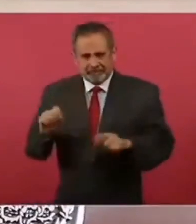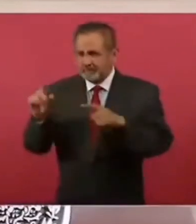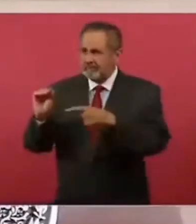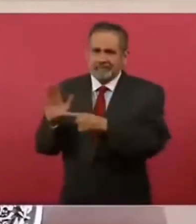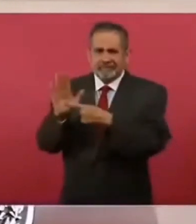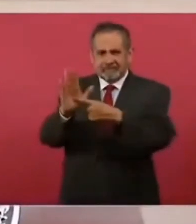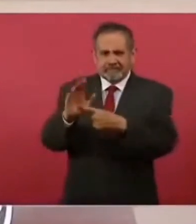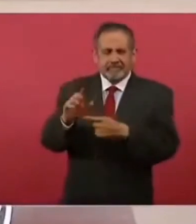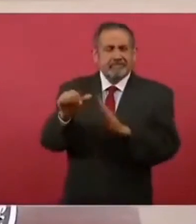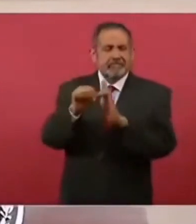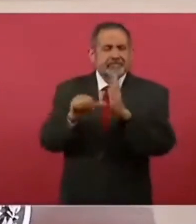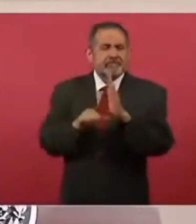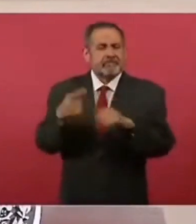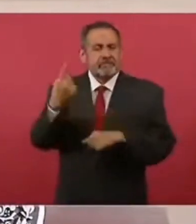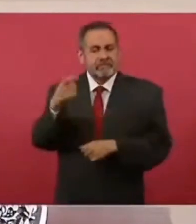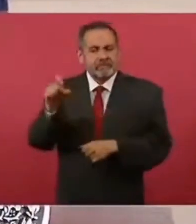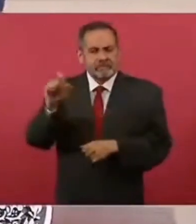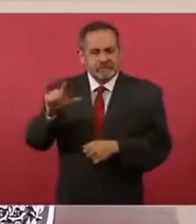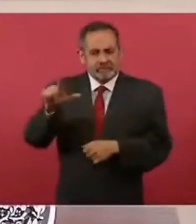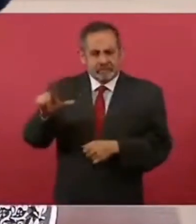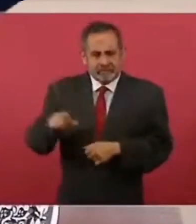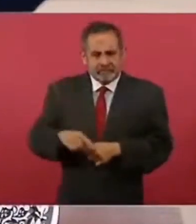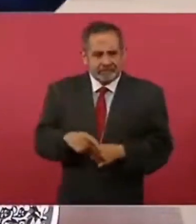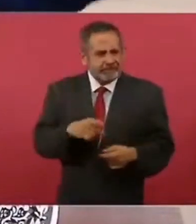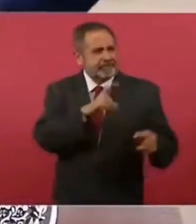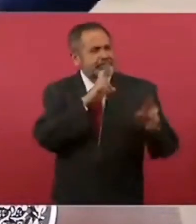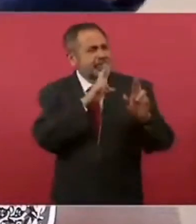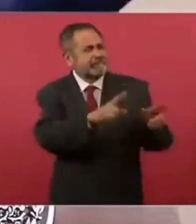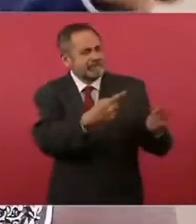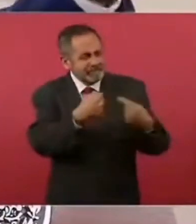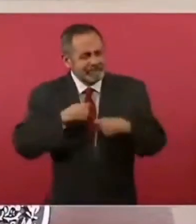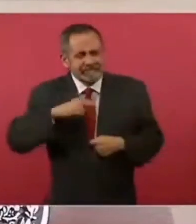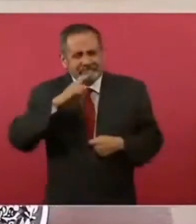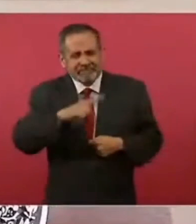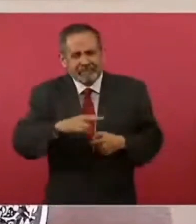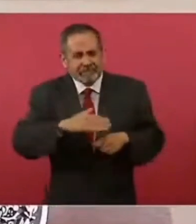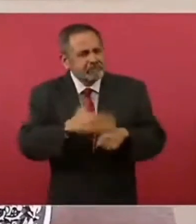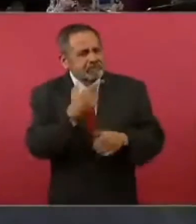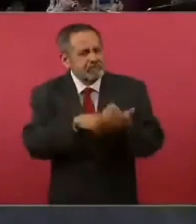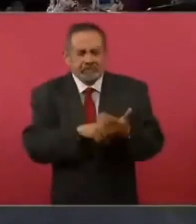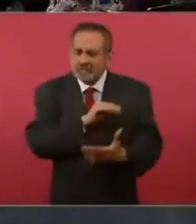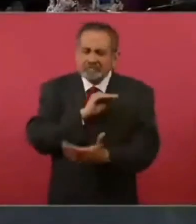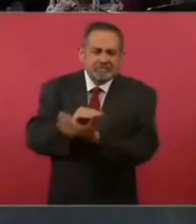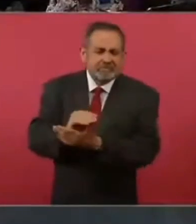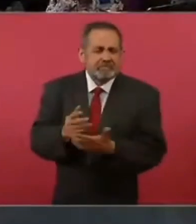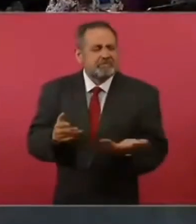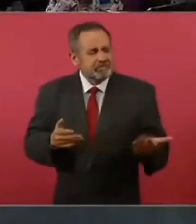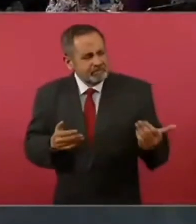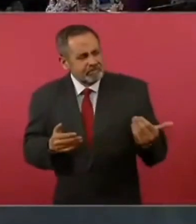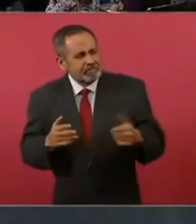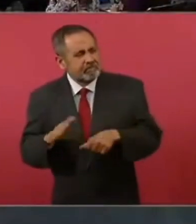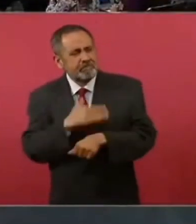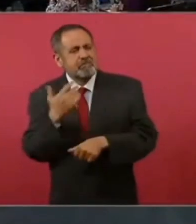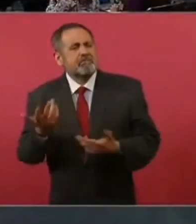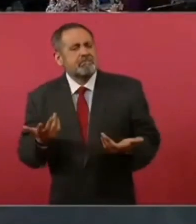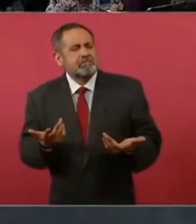127 y a ver que me contesten Por qué no respetan